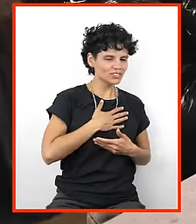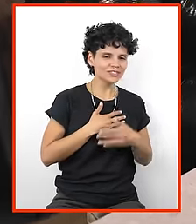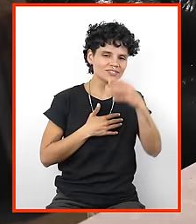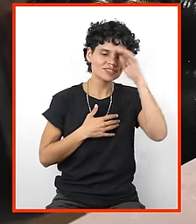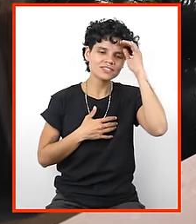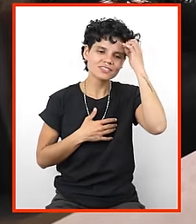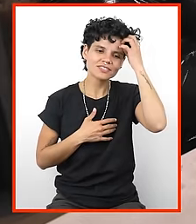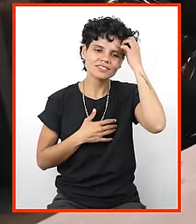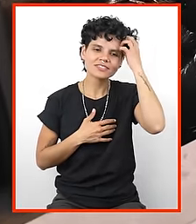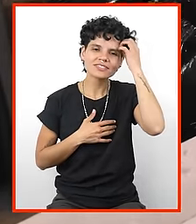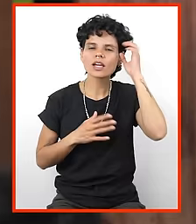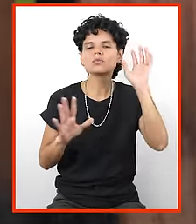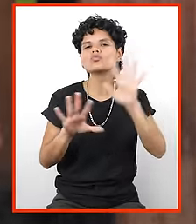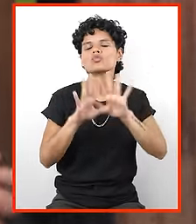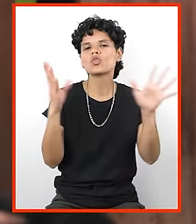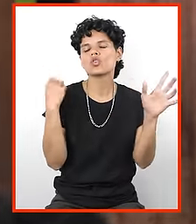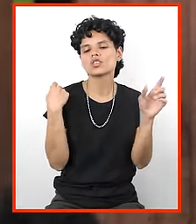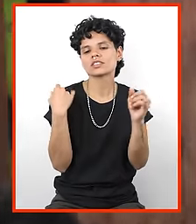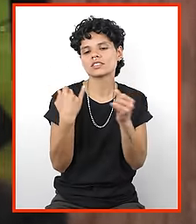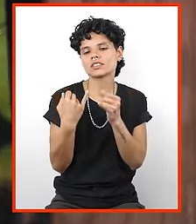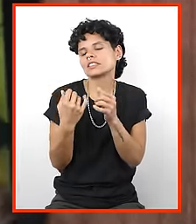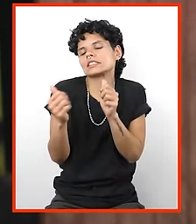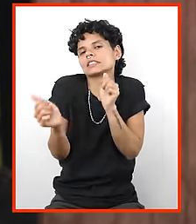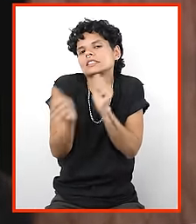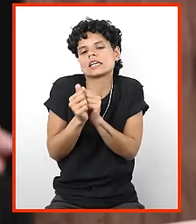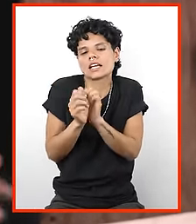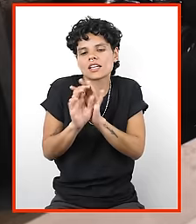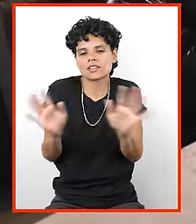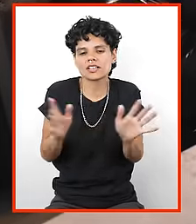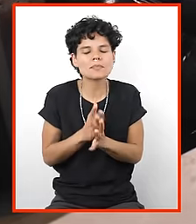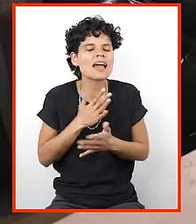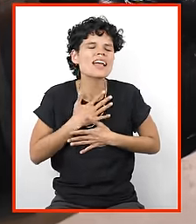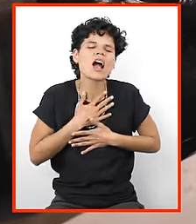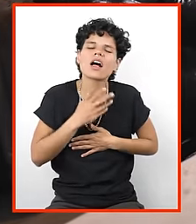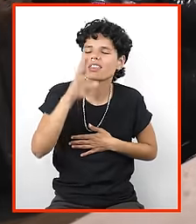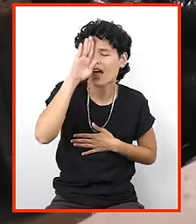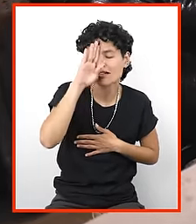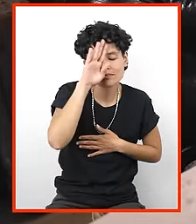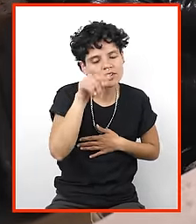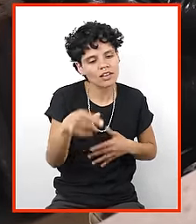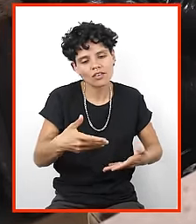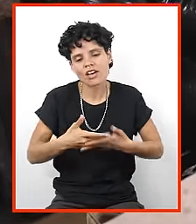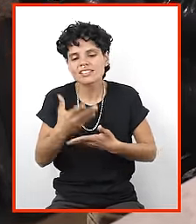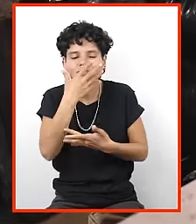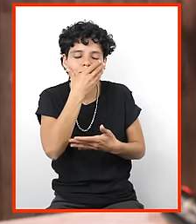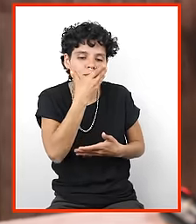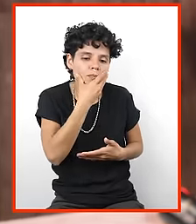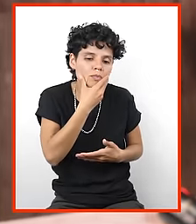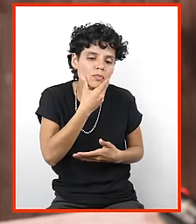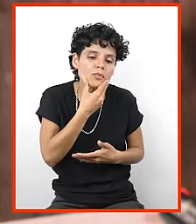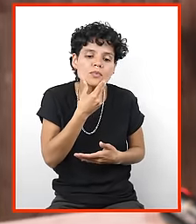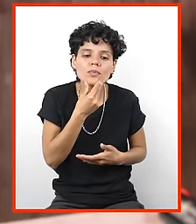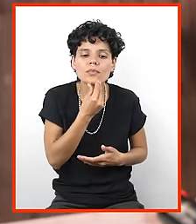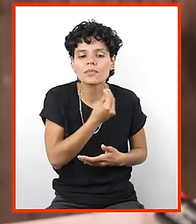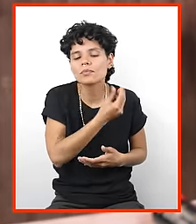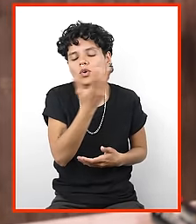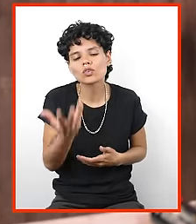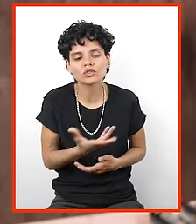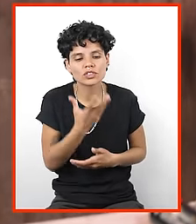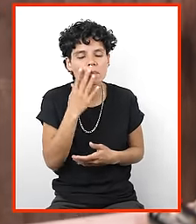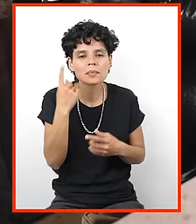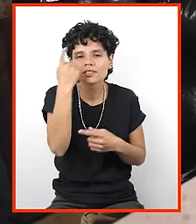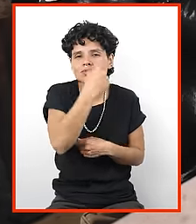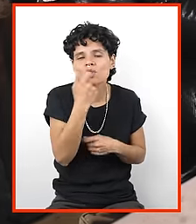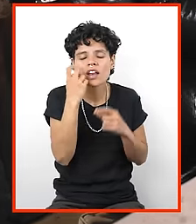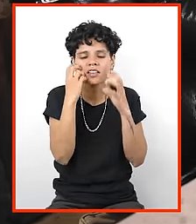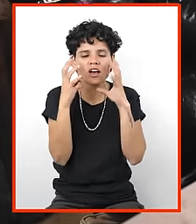acercamiento. Me encanta esa perra, me encanta. ¿Sí? Es demasiado preciosa, es muy preciosa.